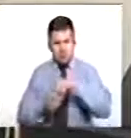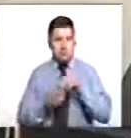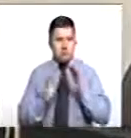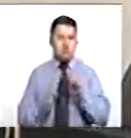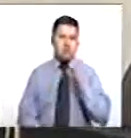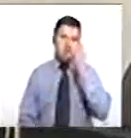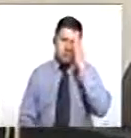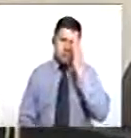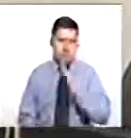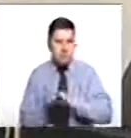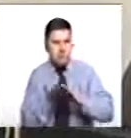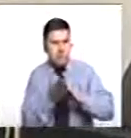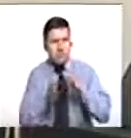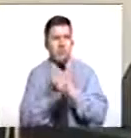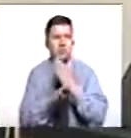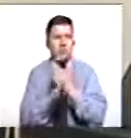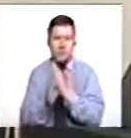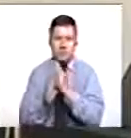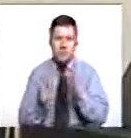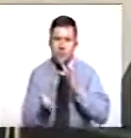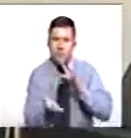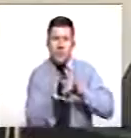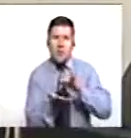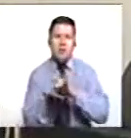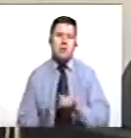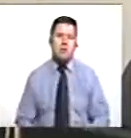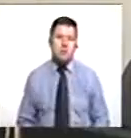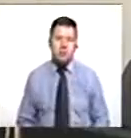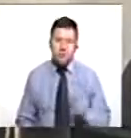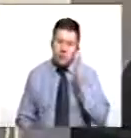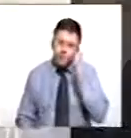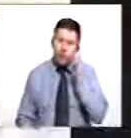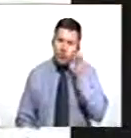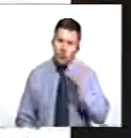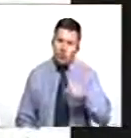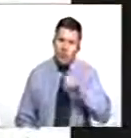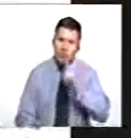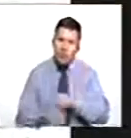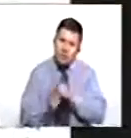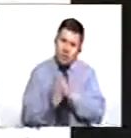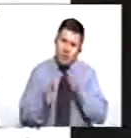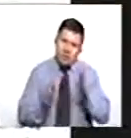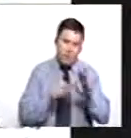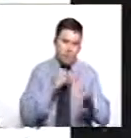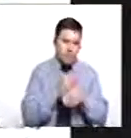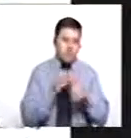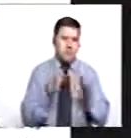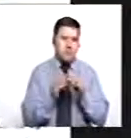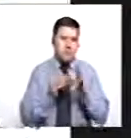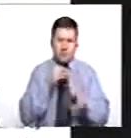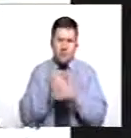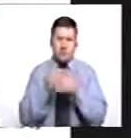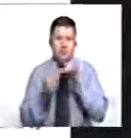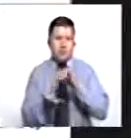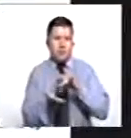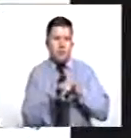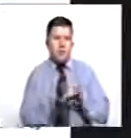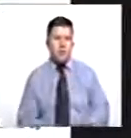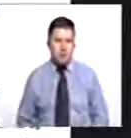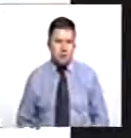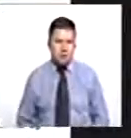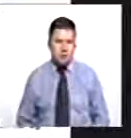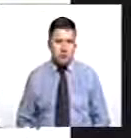bien resuelve el problema temporal de las deudas, lógicamente puede en su momento acumular muchísimas más deudas